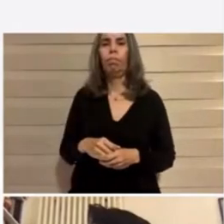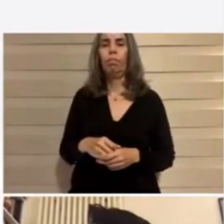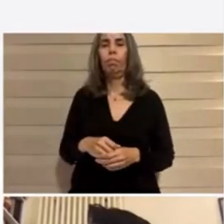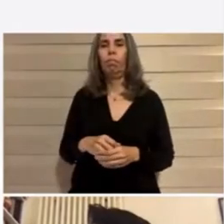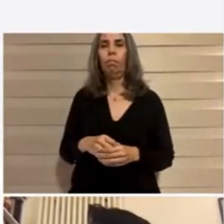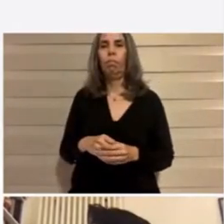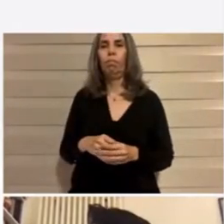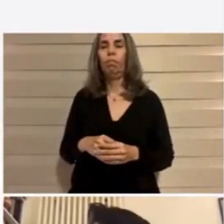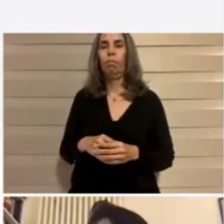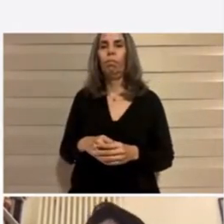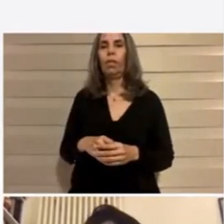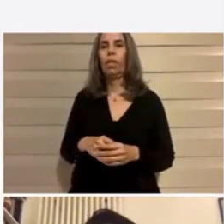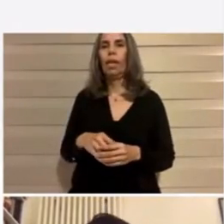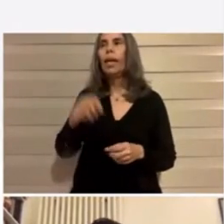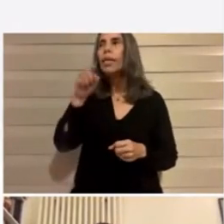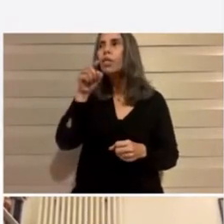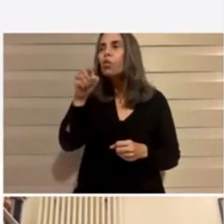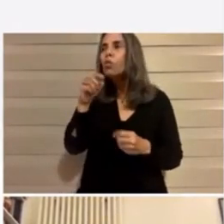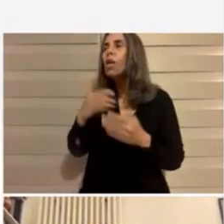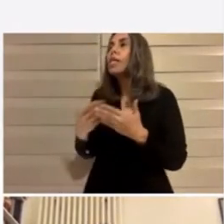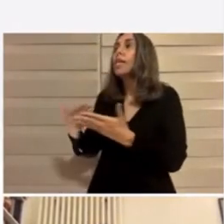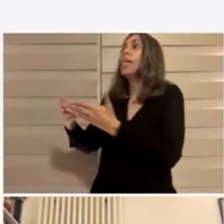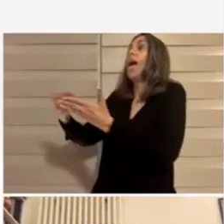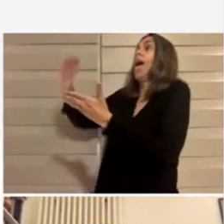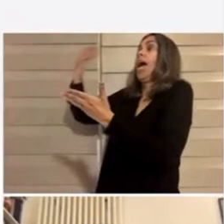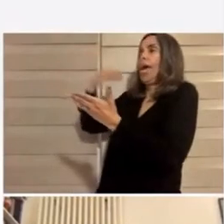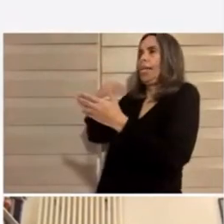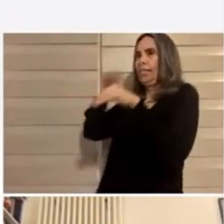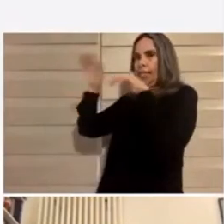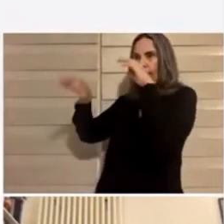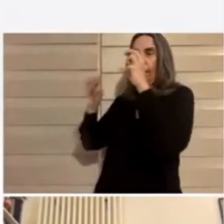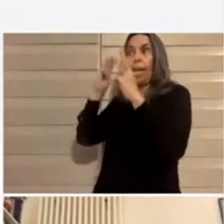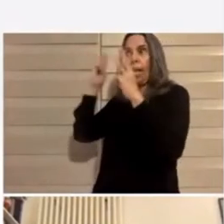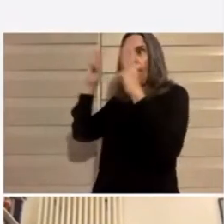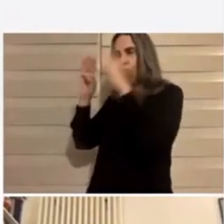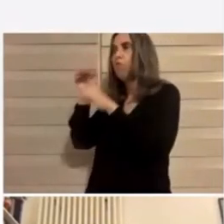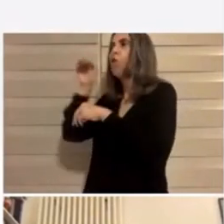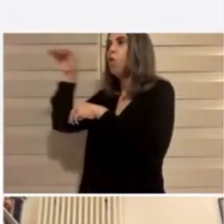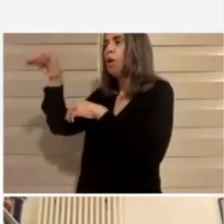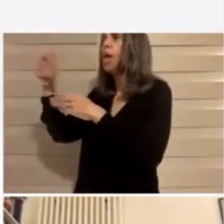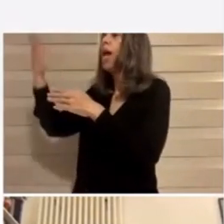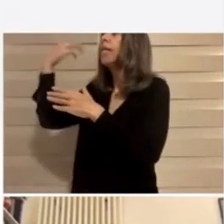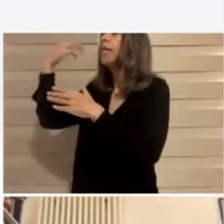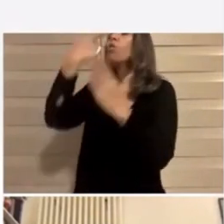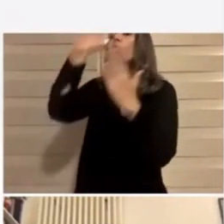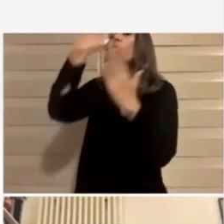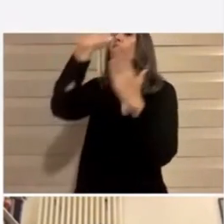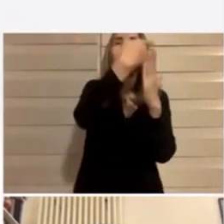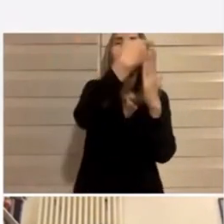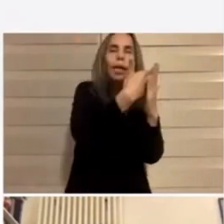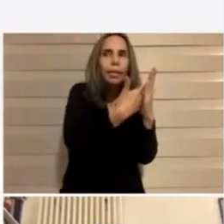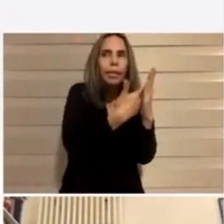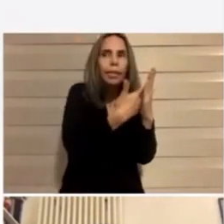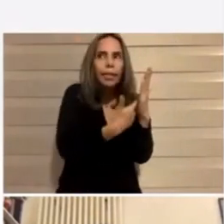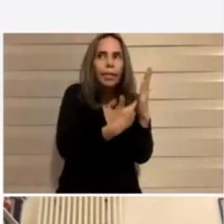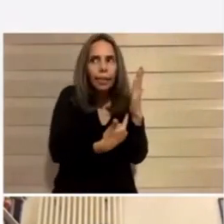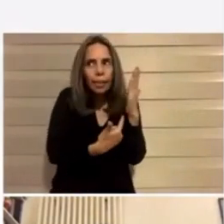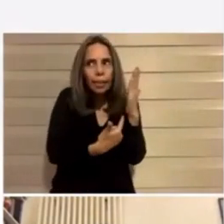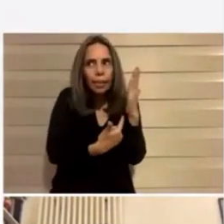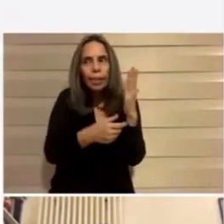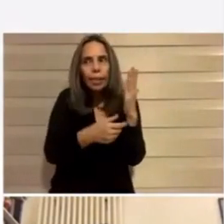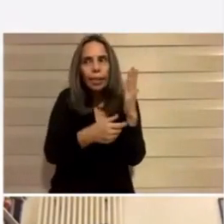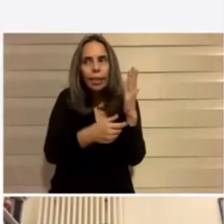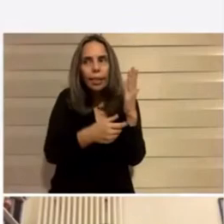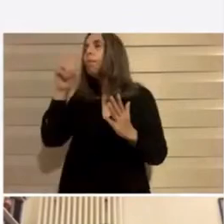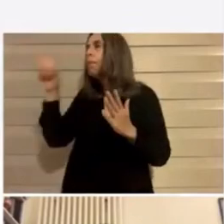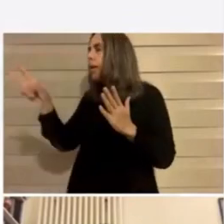en cuanto que tienen que ver con las cosas que están observando y que tienen que ver con ustedes, les van a encantar los museos, aunque